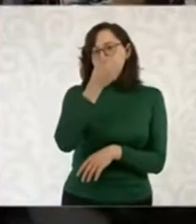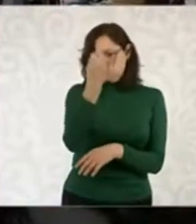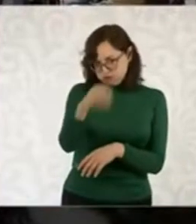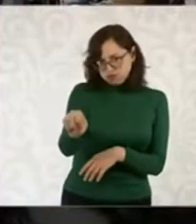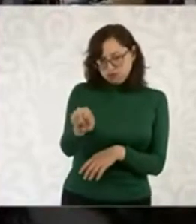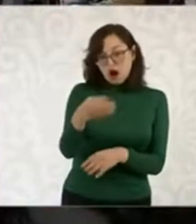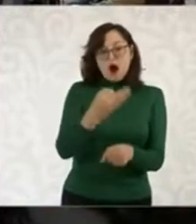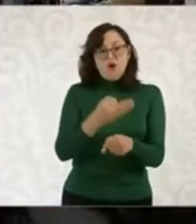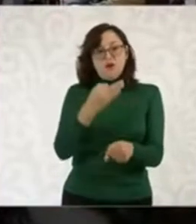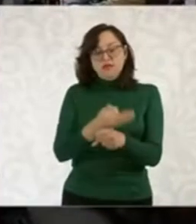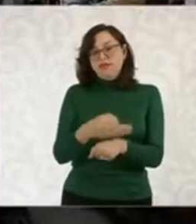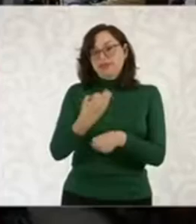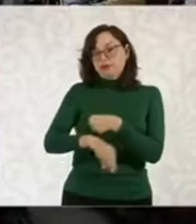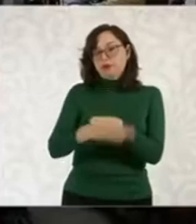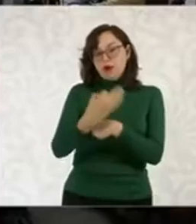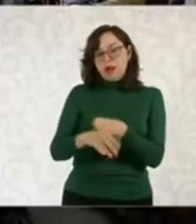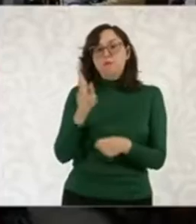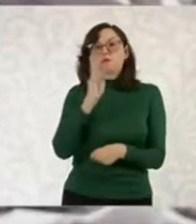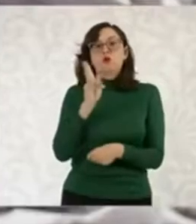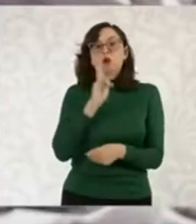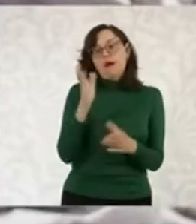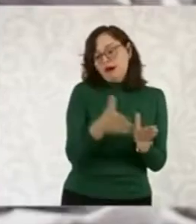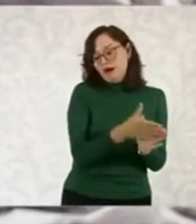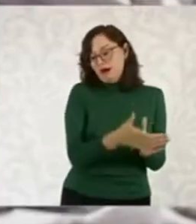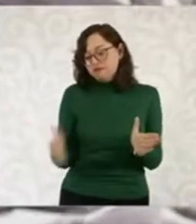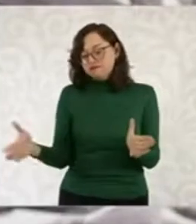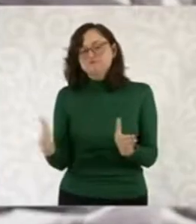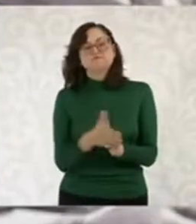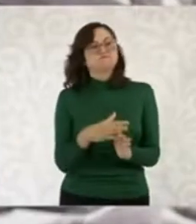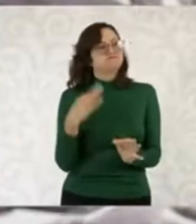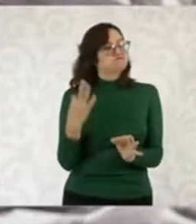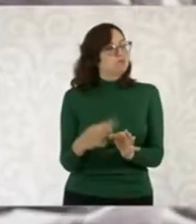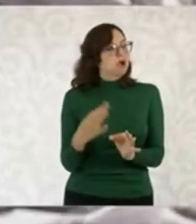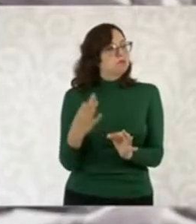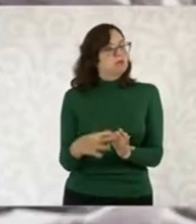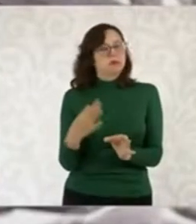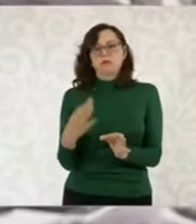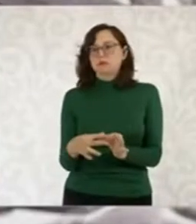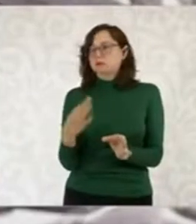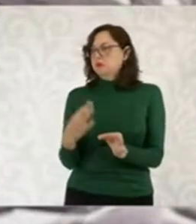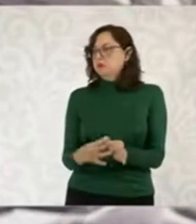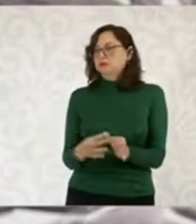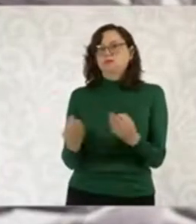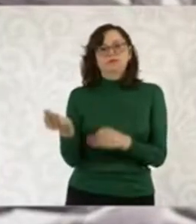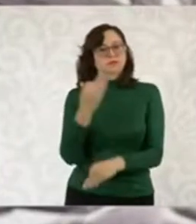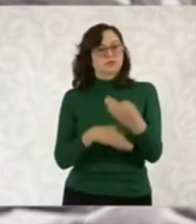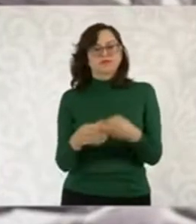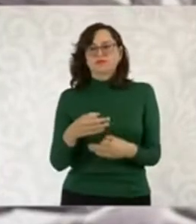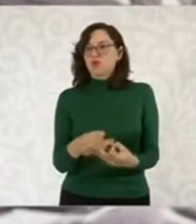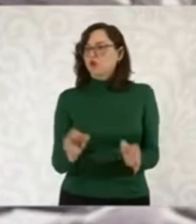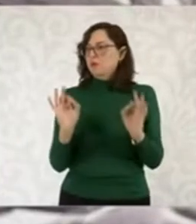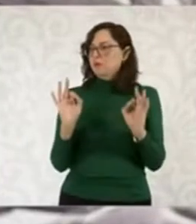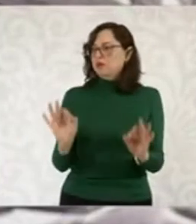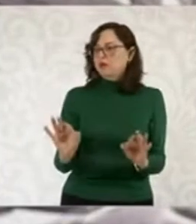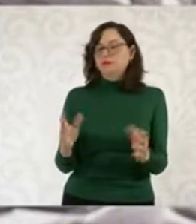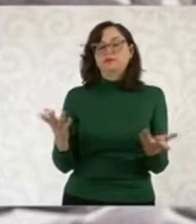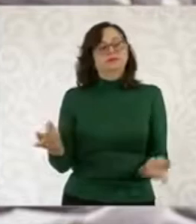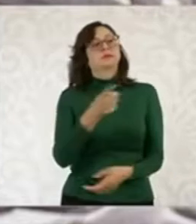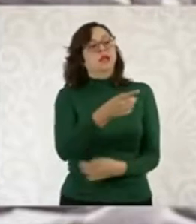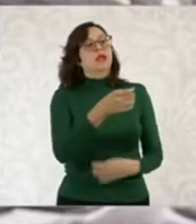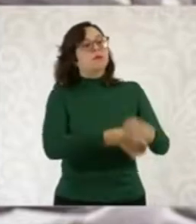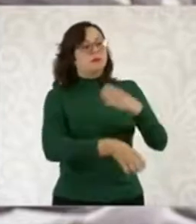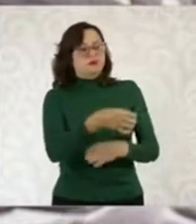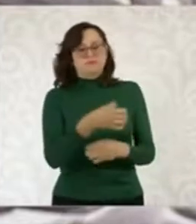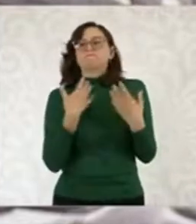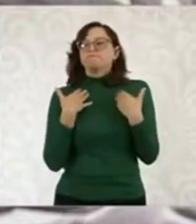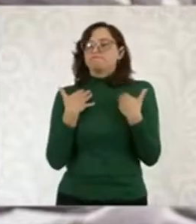ya está funcionando. Y agradecer también a las empresas de las plataformas digitales, pues que entendieron esta nueva